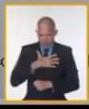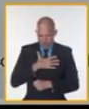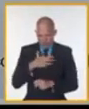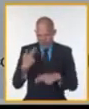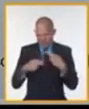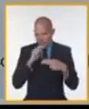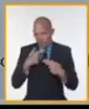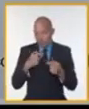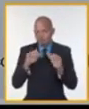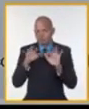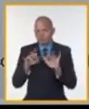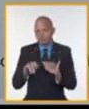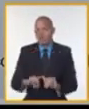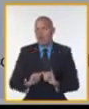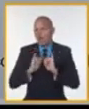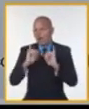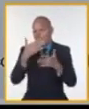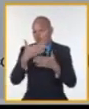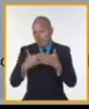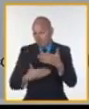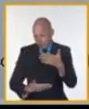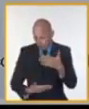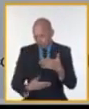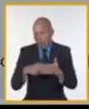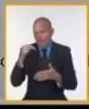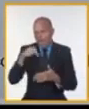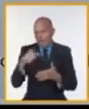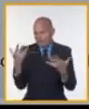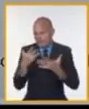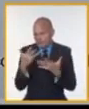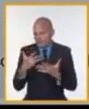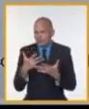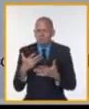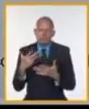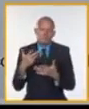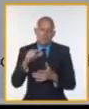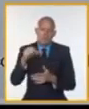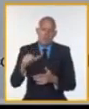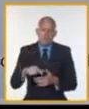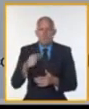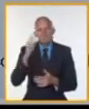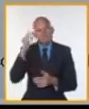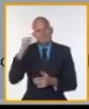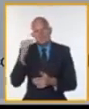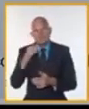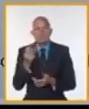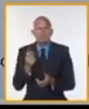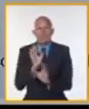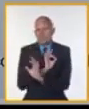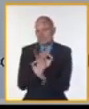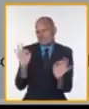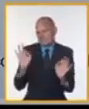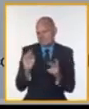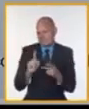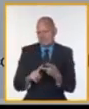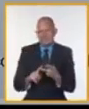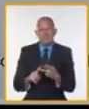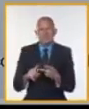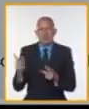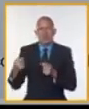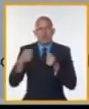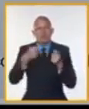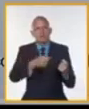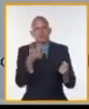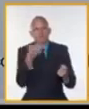los organismos implicados, de territorios, de varios expertos. El mismo fue aprobado en el Consejo de Ministros